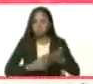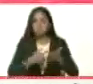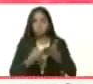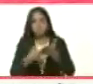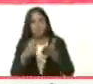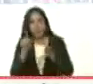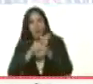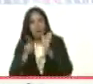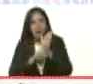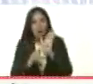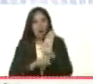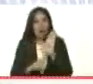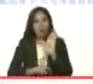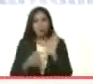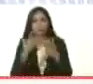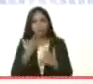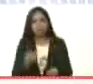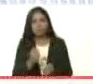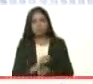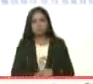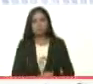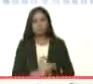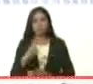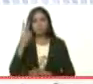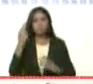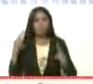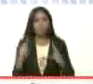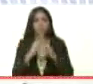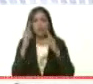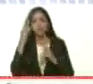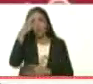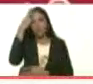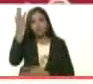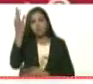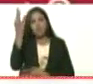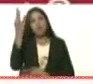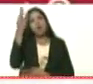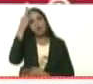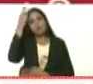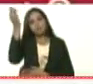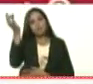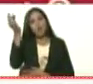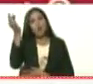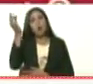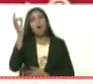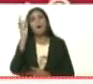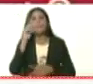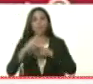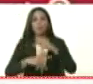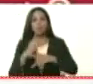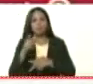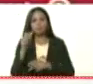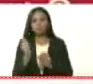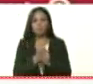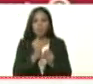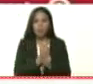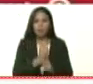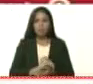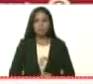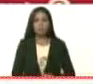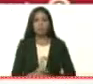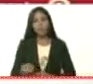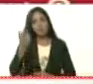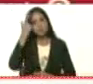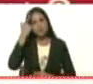preliminar de este segundo encuentro de consejos productivos de trabajadores. Y deben saber